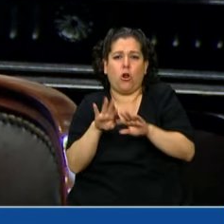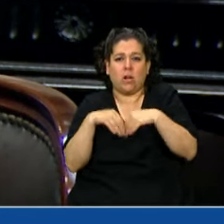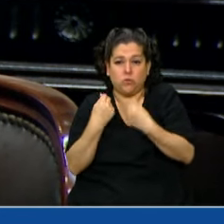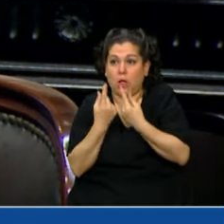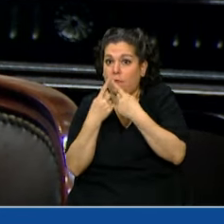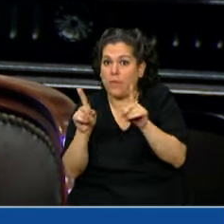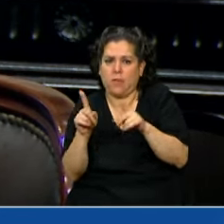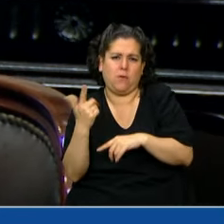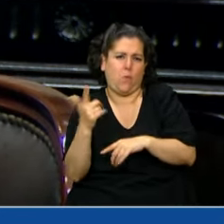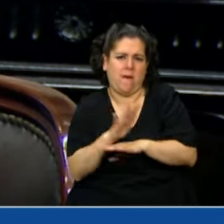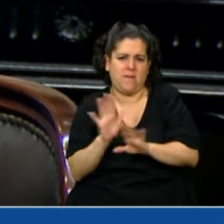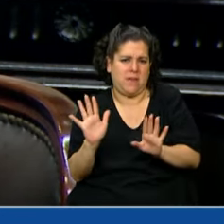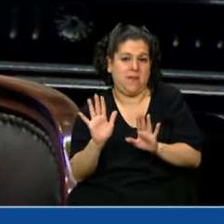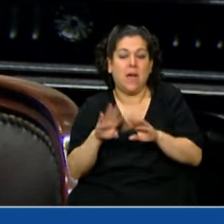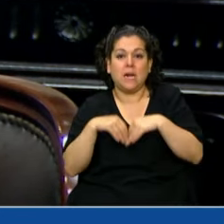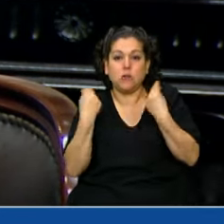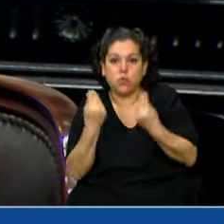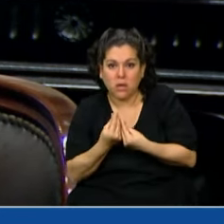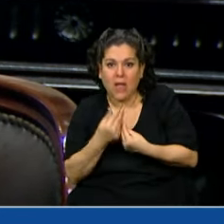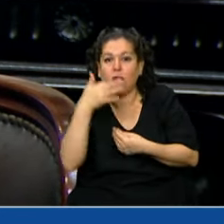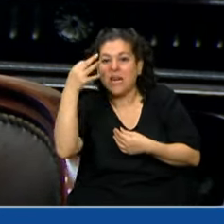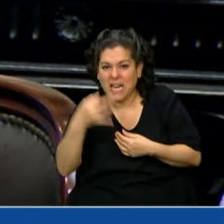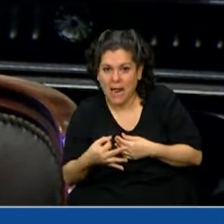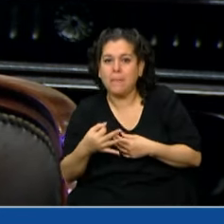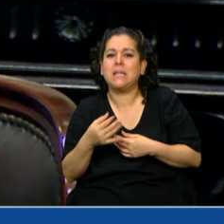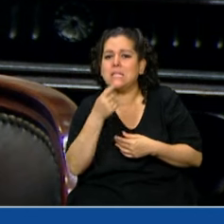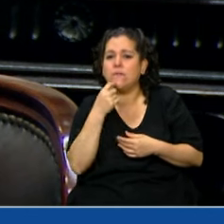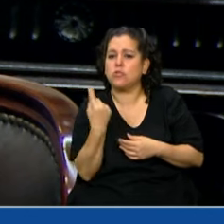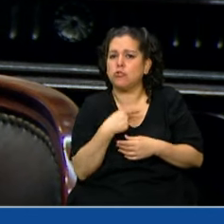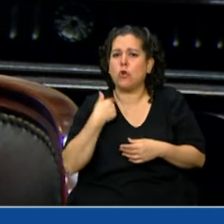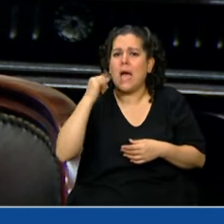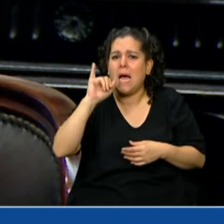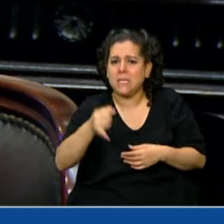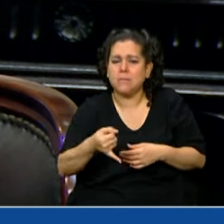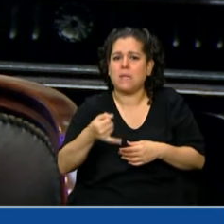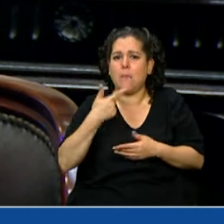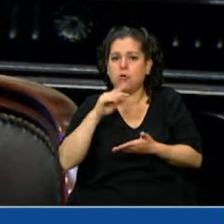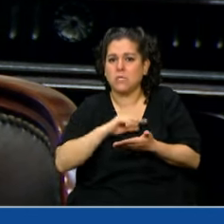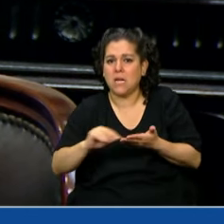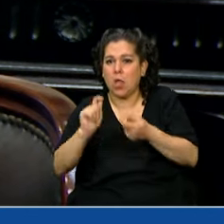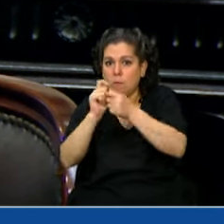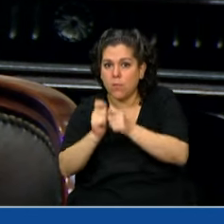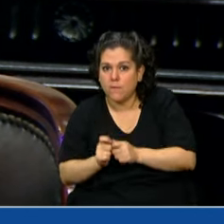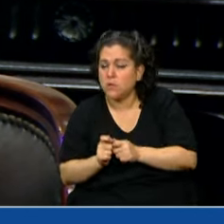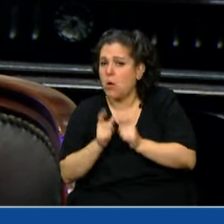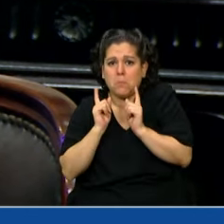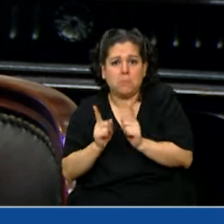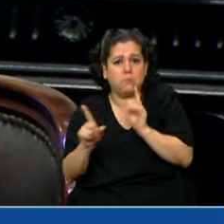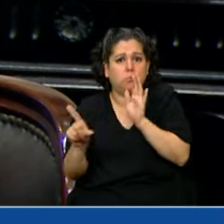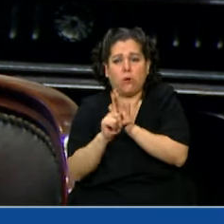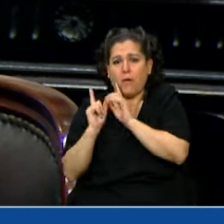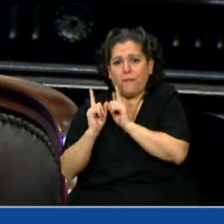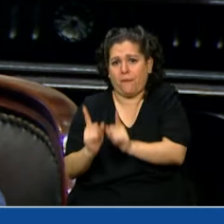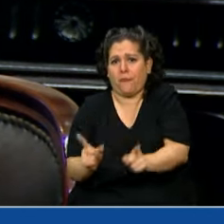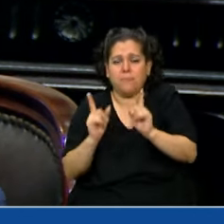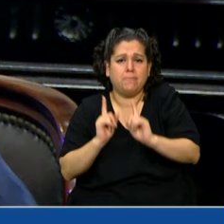distintos el resultado si aceptamos las modificaciones del senado va a seguir siendo el mismo que vemos